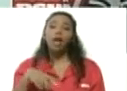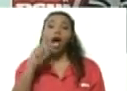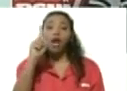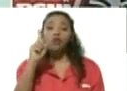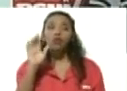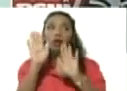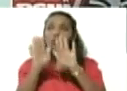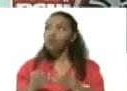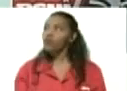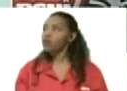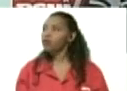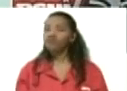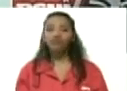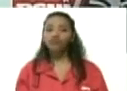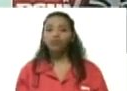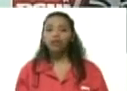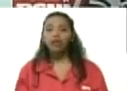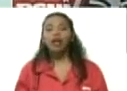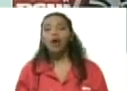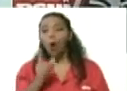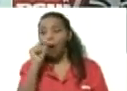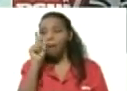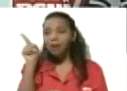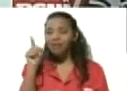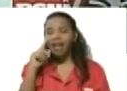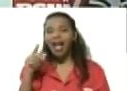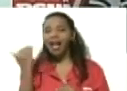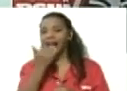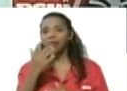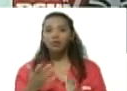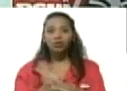porque cree que va a pasar, Freddy Bernal.